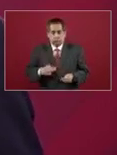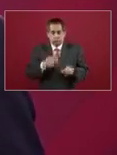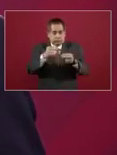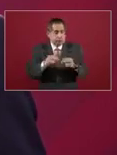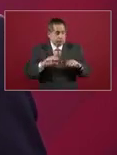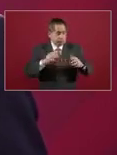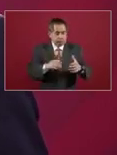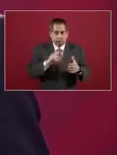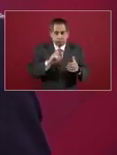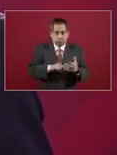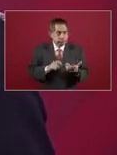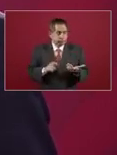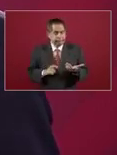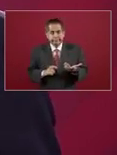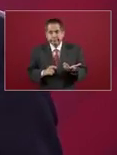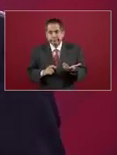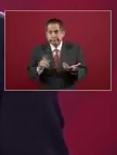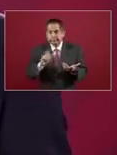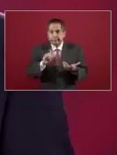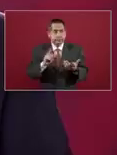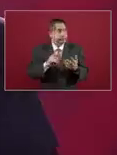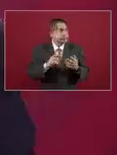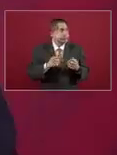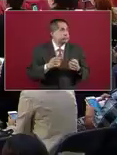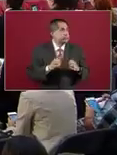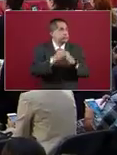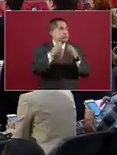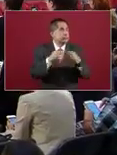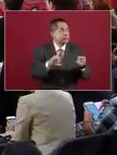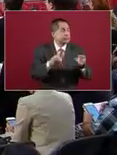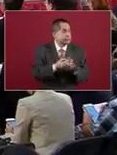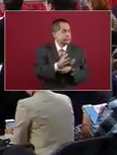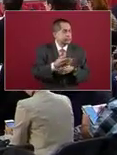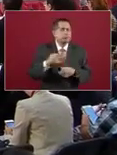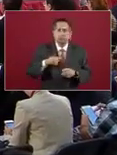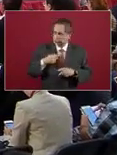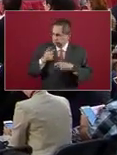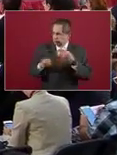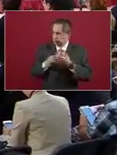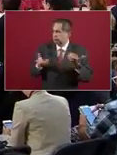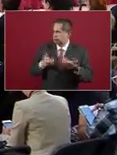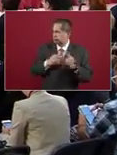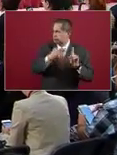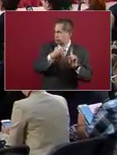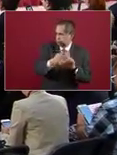requiera salida de emergencia, voy a tener mi puerta